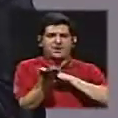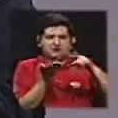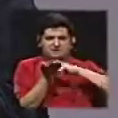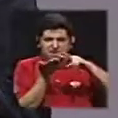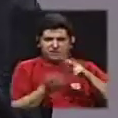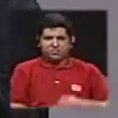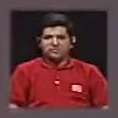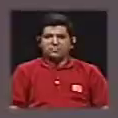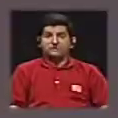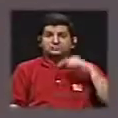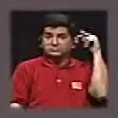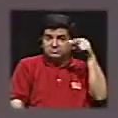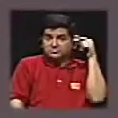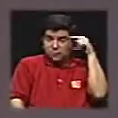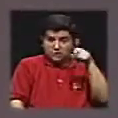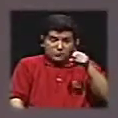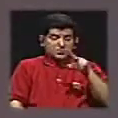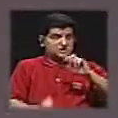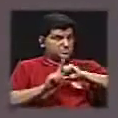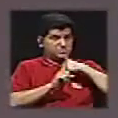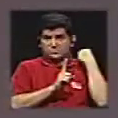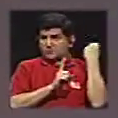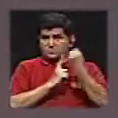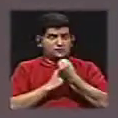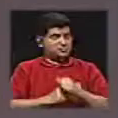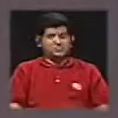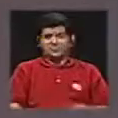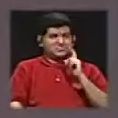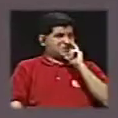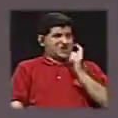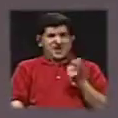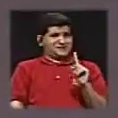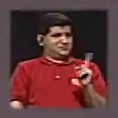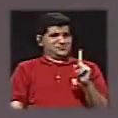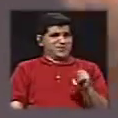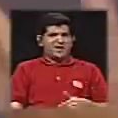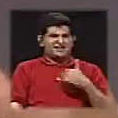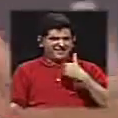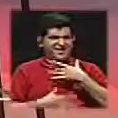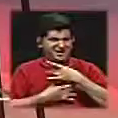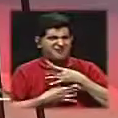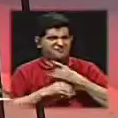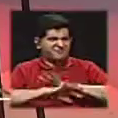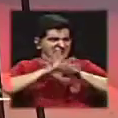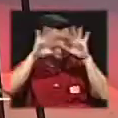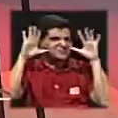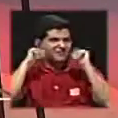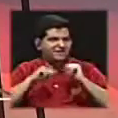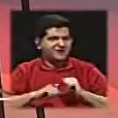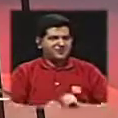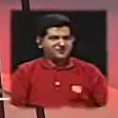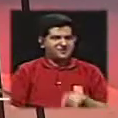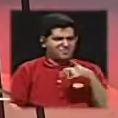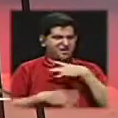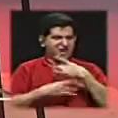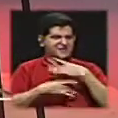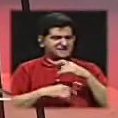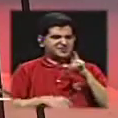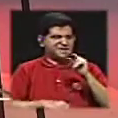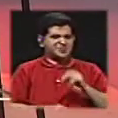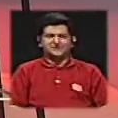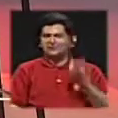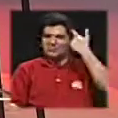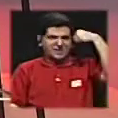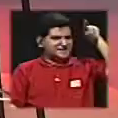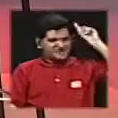Entonces, evidentemente, eso no son para nada casualidades. Hay un interés claro. Y ese interés, claro, no es algo